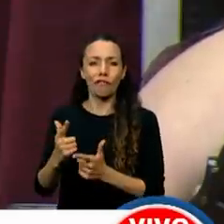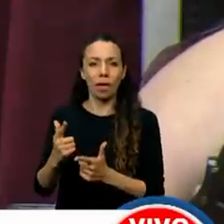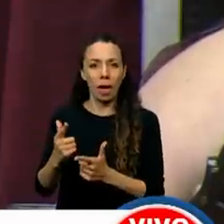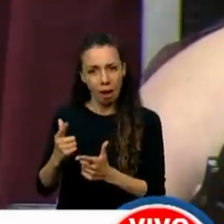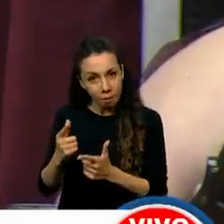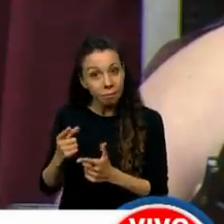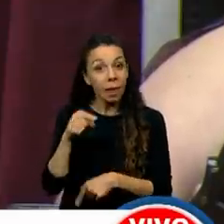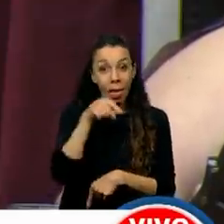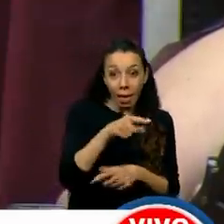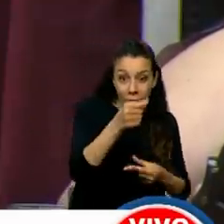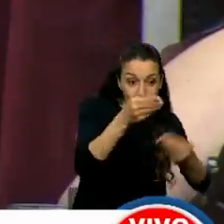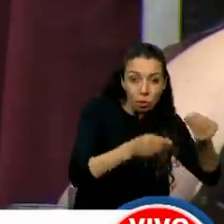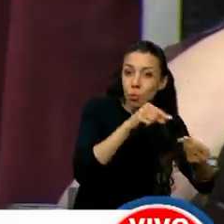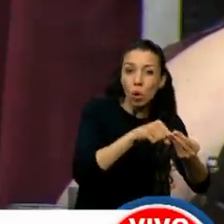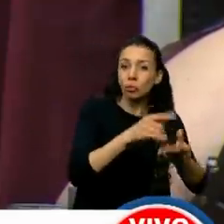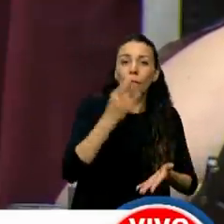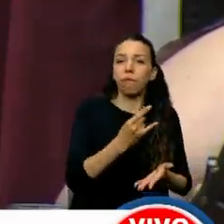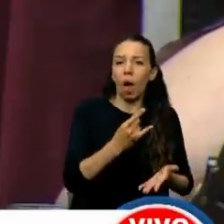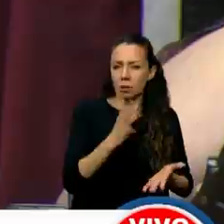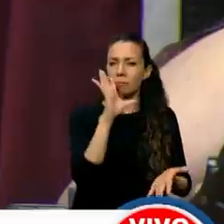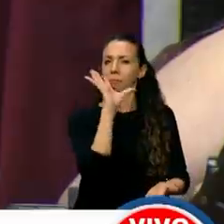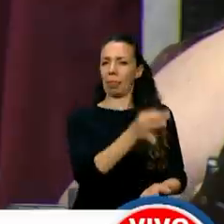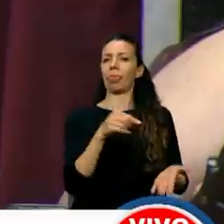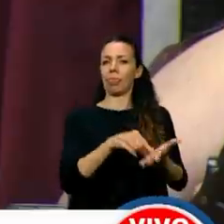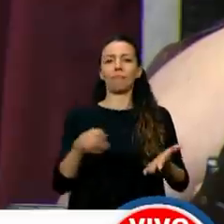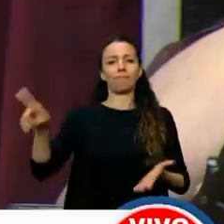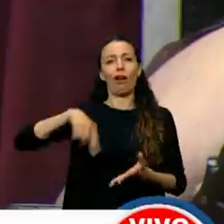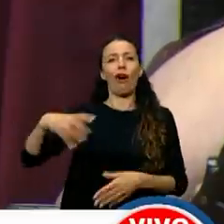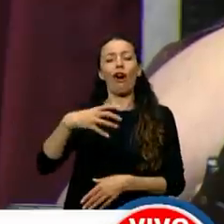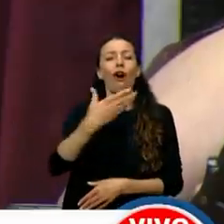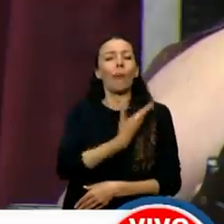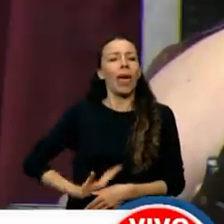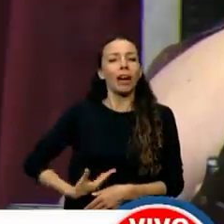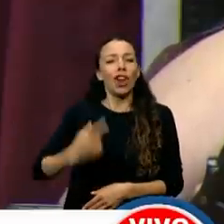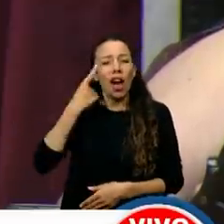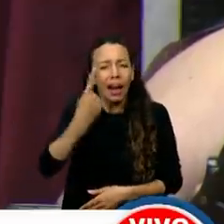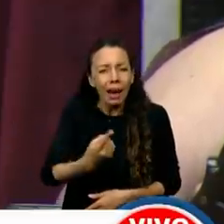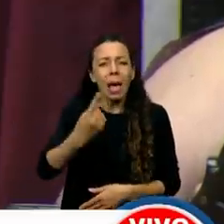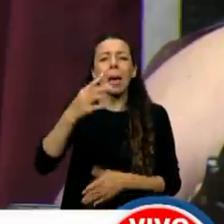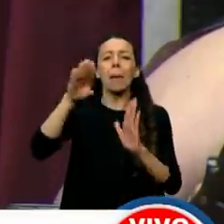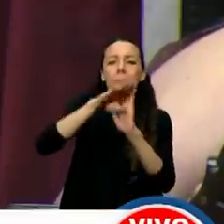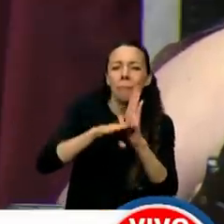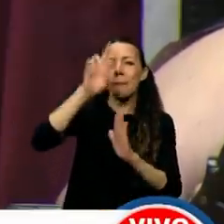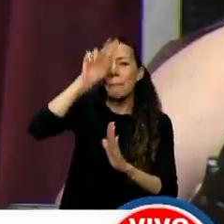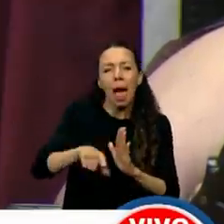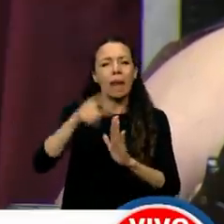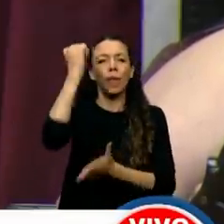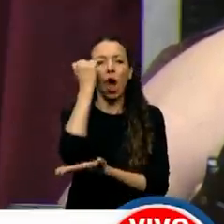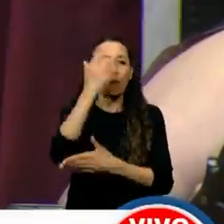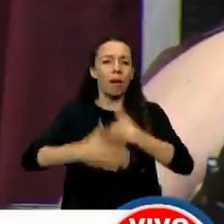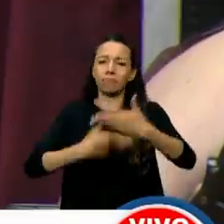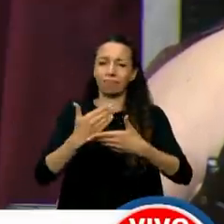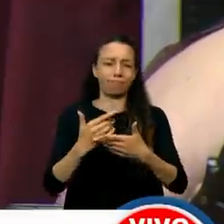comprobación no creen en los planes económicos ni en ninguna otra planificación este